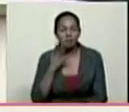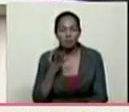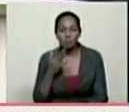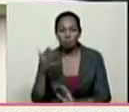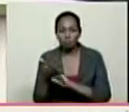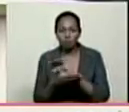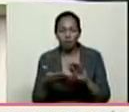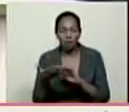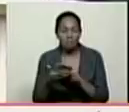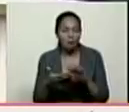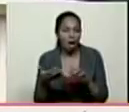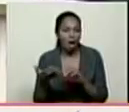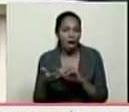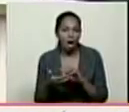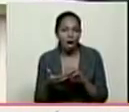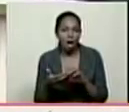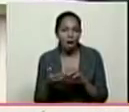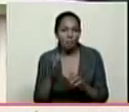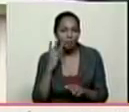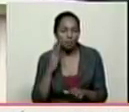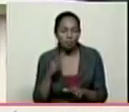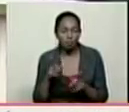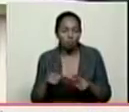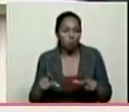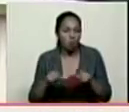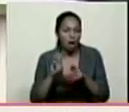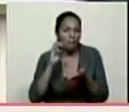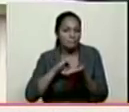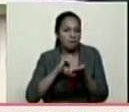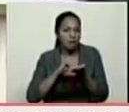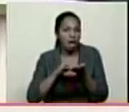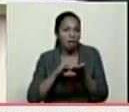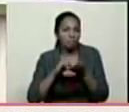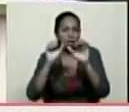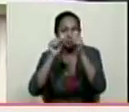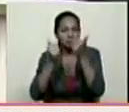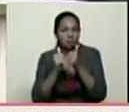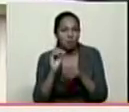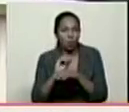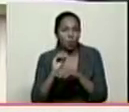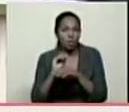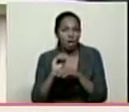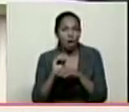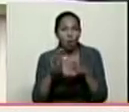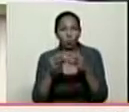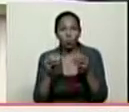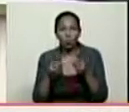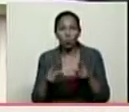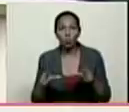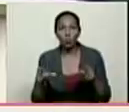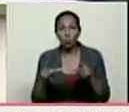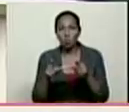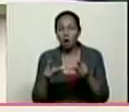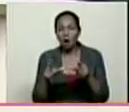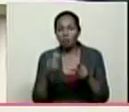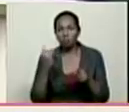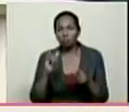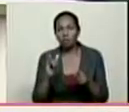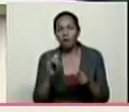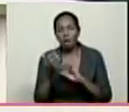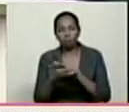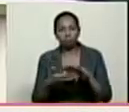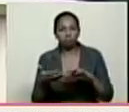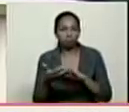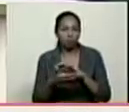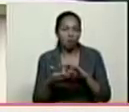daña en Santa Teresa del Tuy, entonces los sistemas de protecciones protegen a cada lado de donde ocurrió la falla para evitar que